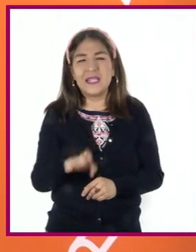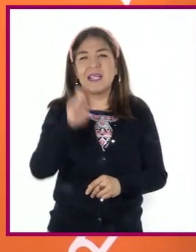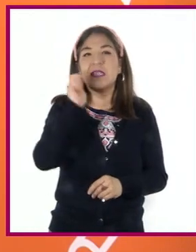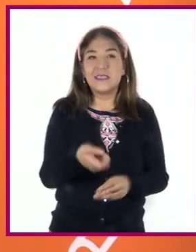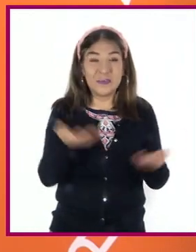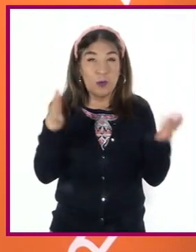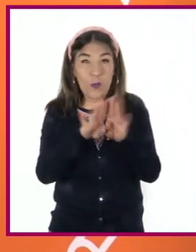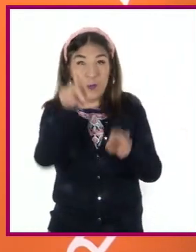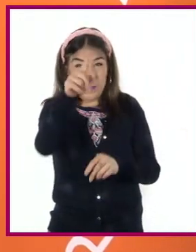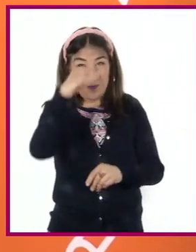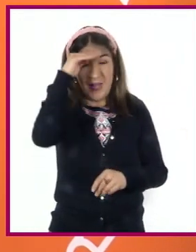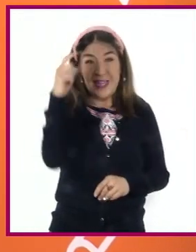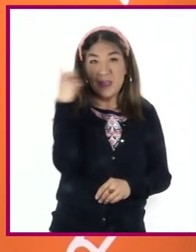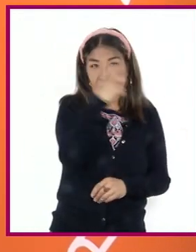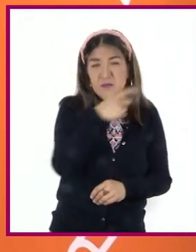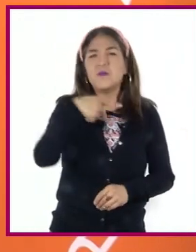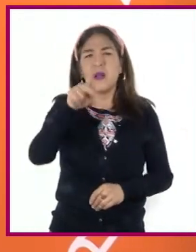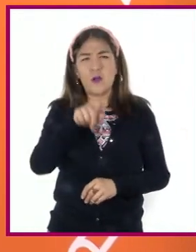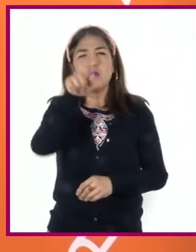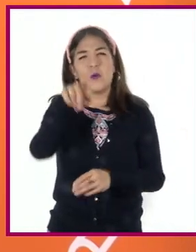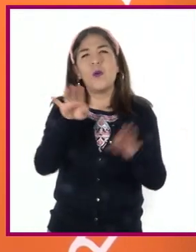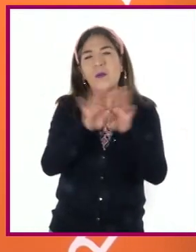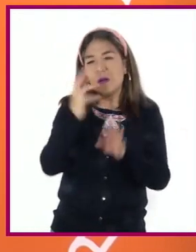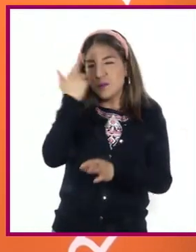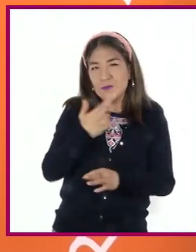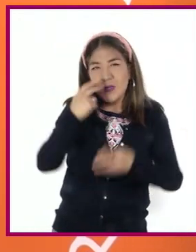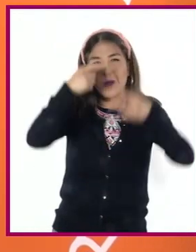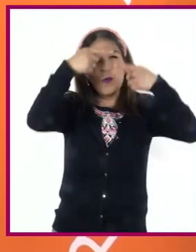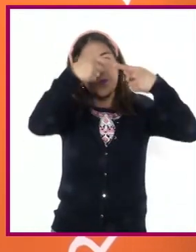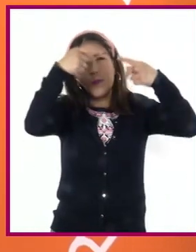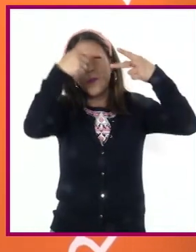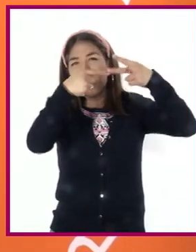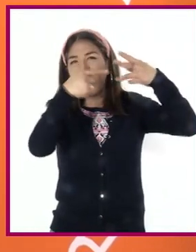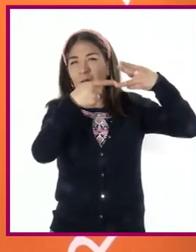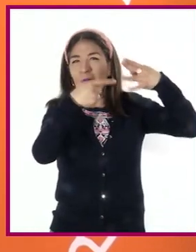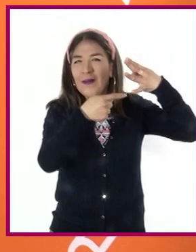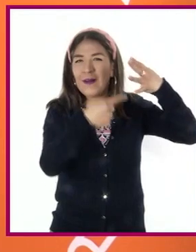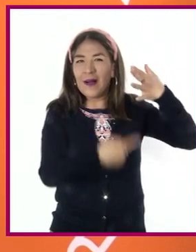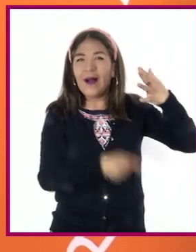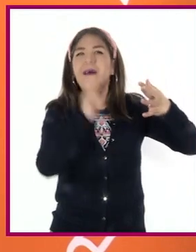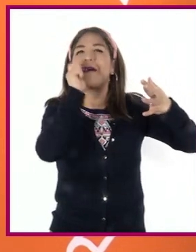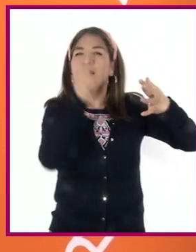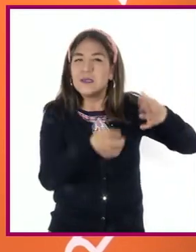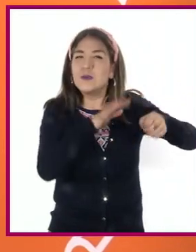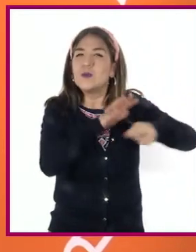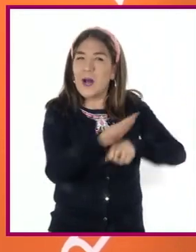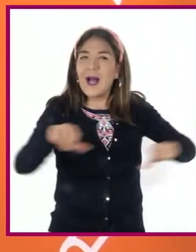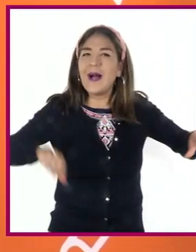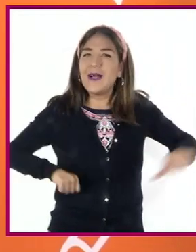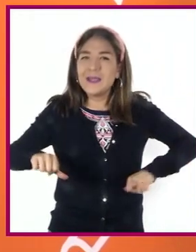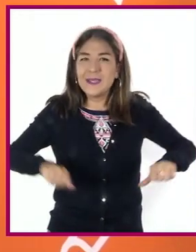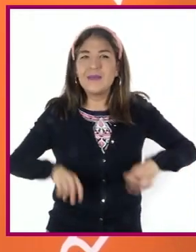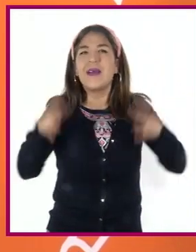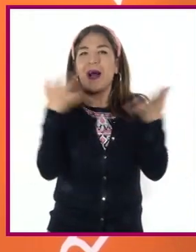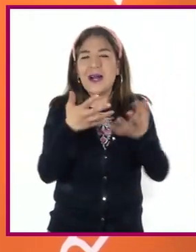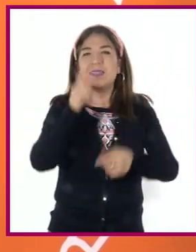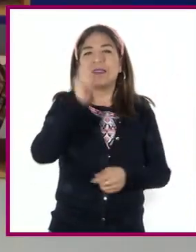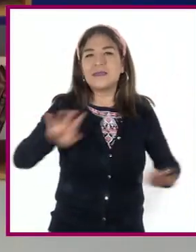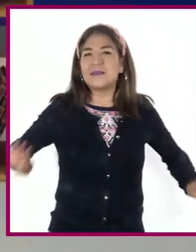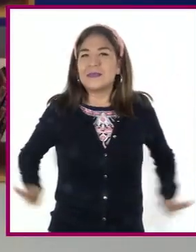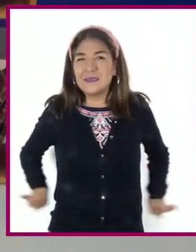problema. No entender lo que quiso expresar el autor, porque usó el sentido figurado. No te